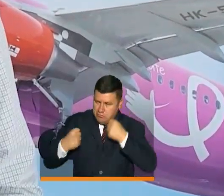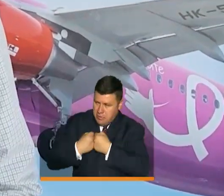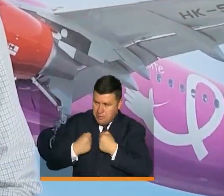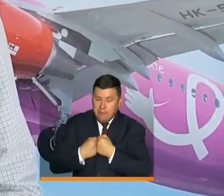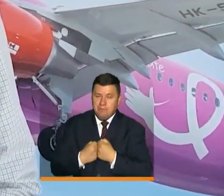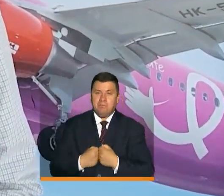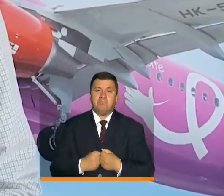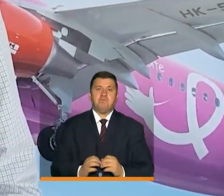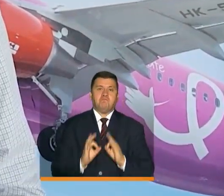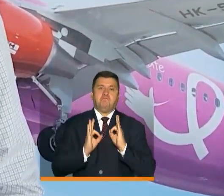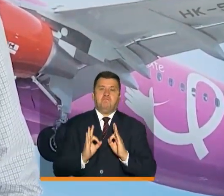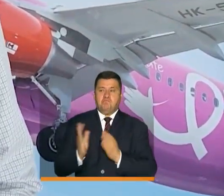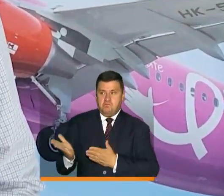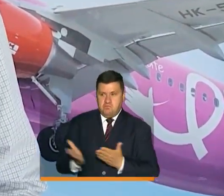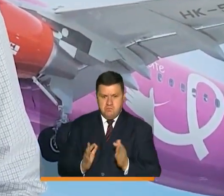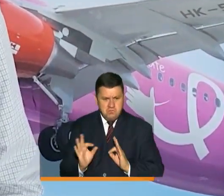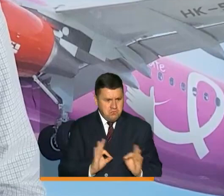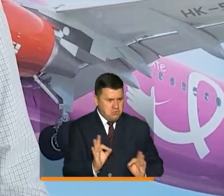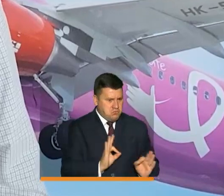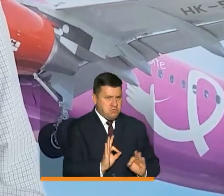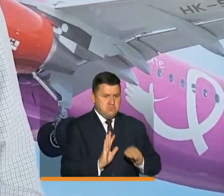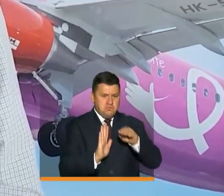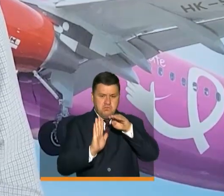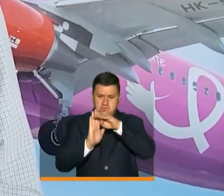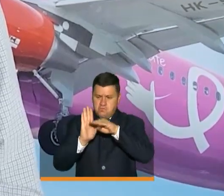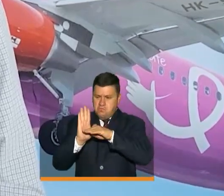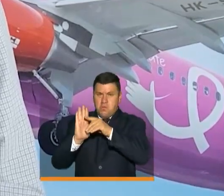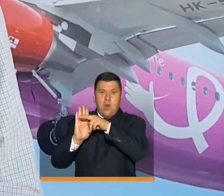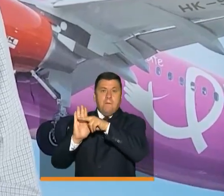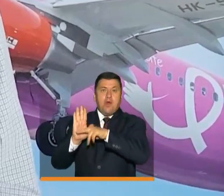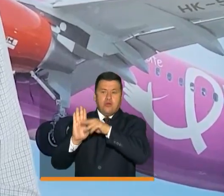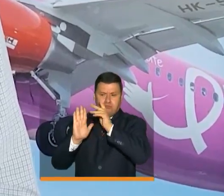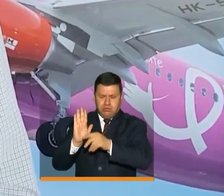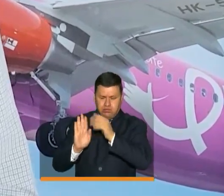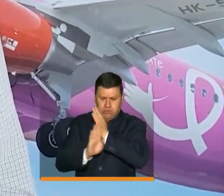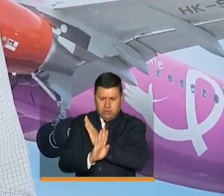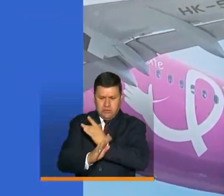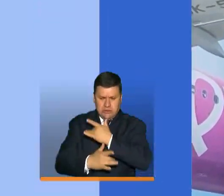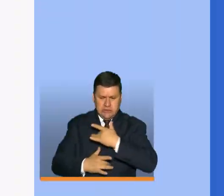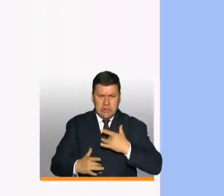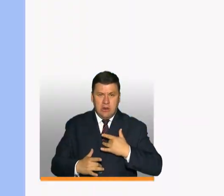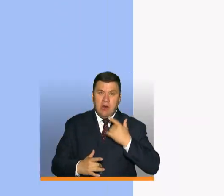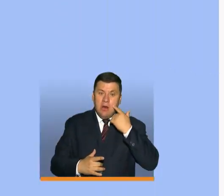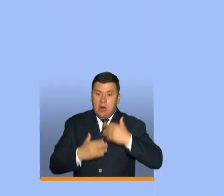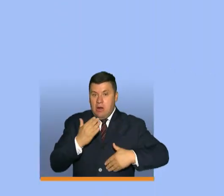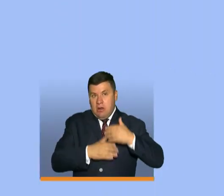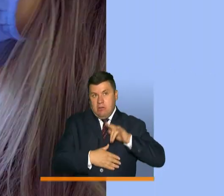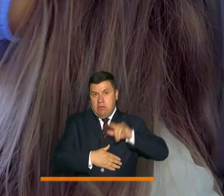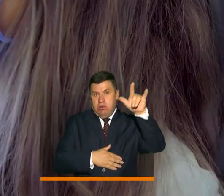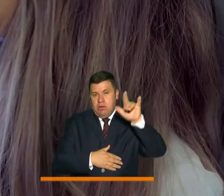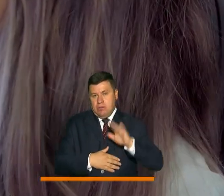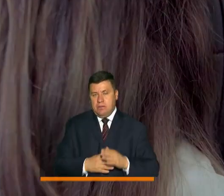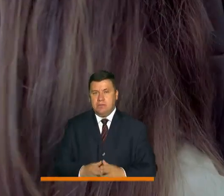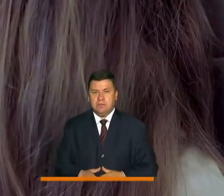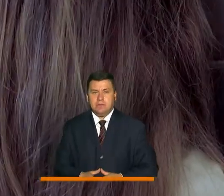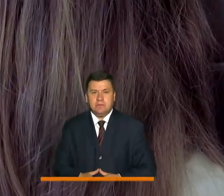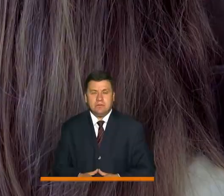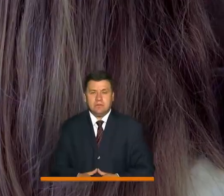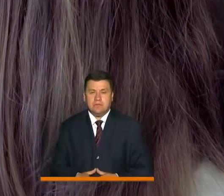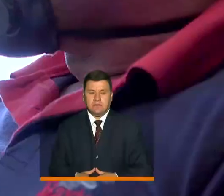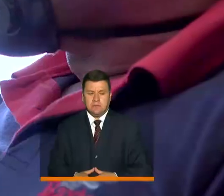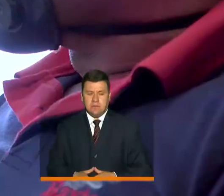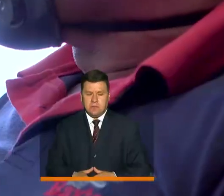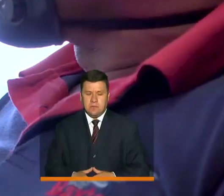Con esto, garantizamos tener todos nuestros protocolos de bioseguridad a punto para el inicio de nuestras operaciones.